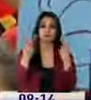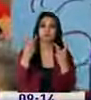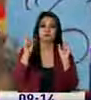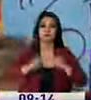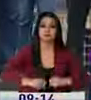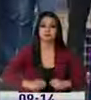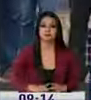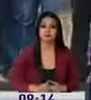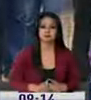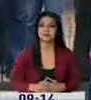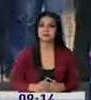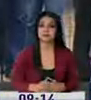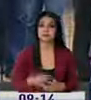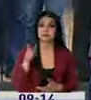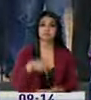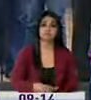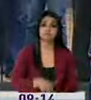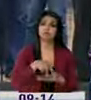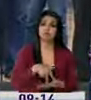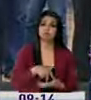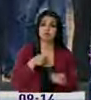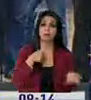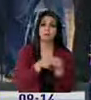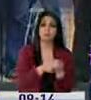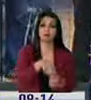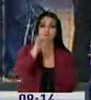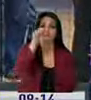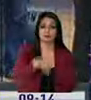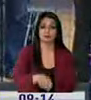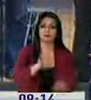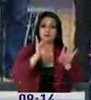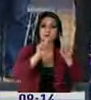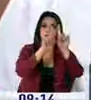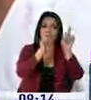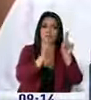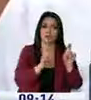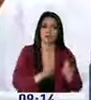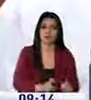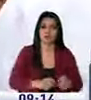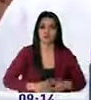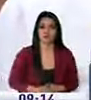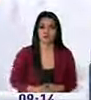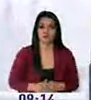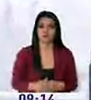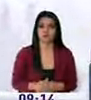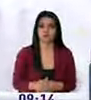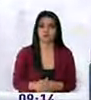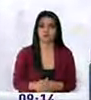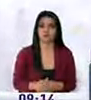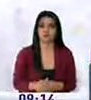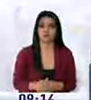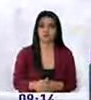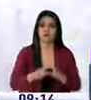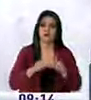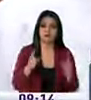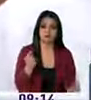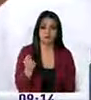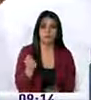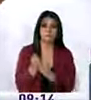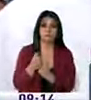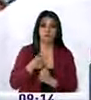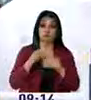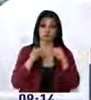y referéndum. Su postura es firme en apoyo al sí a las 7 preguntas. Pero este no es un apoyo